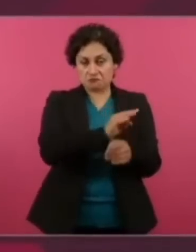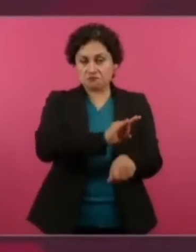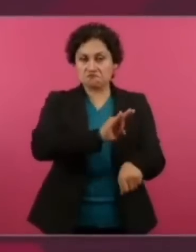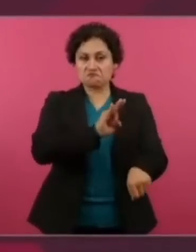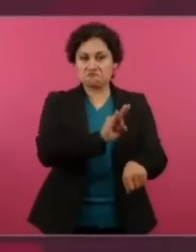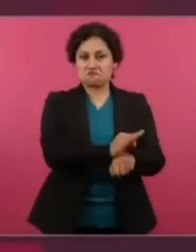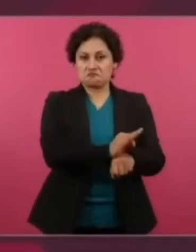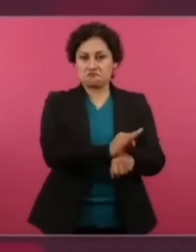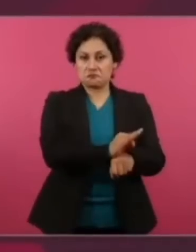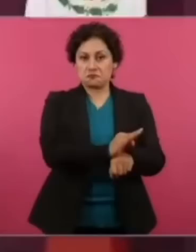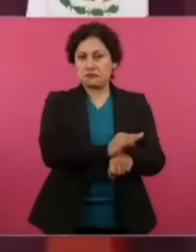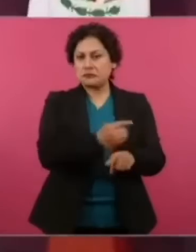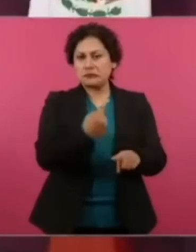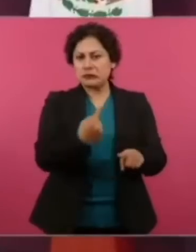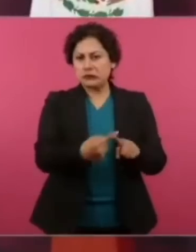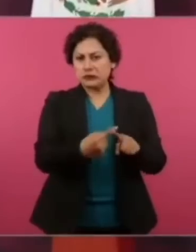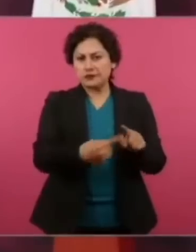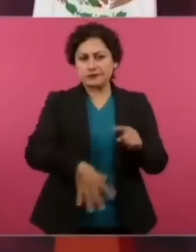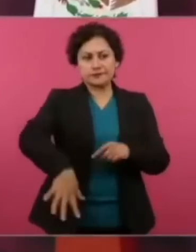del pueblo.